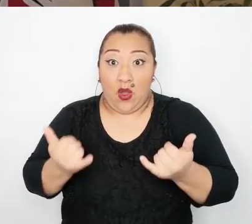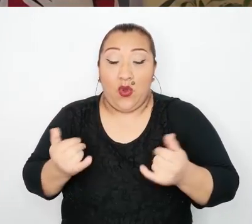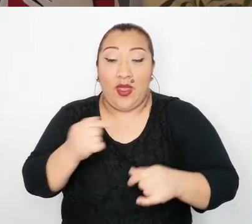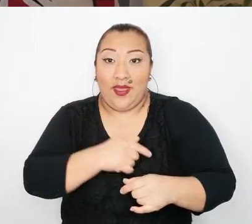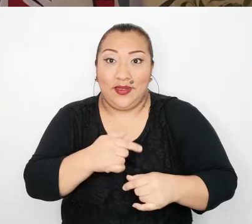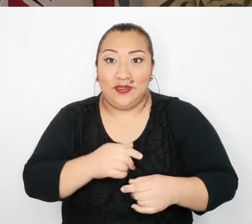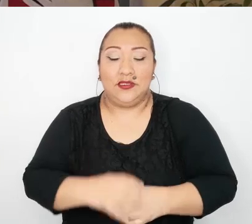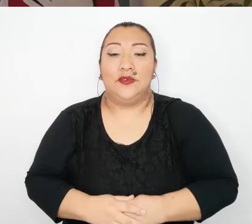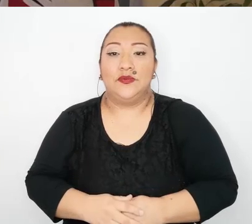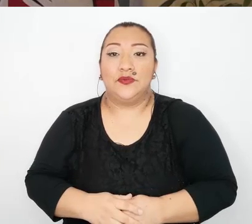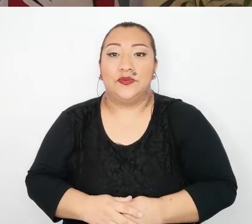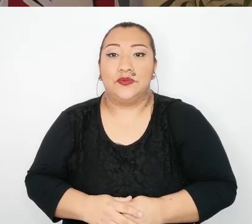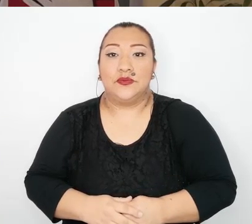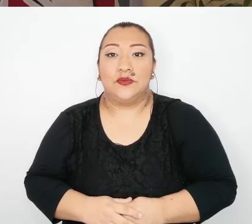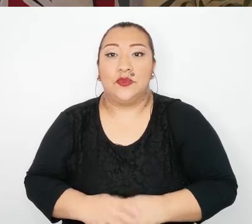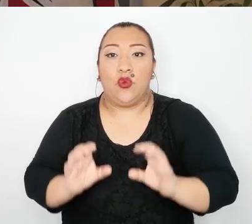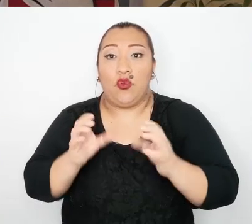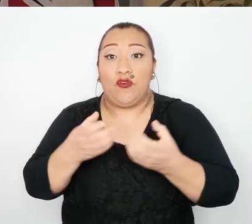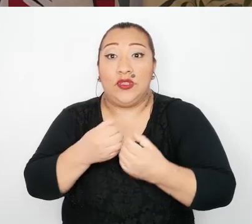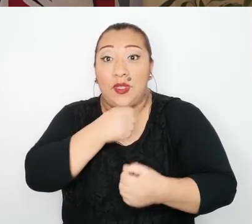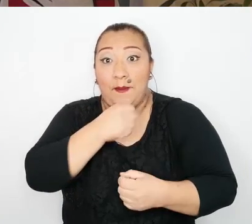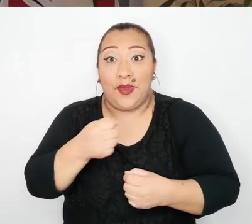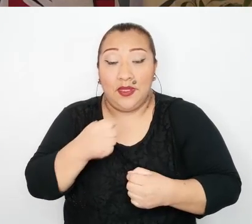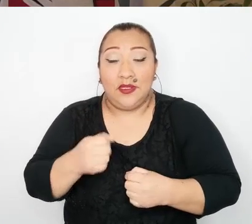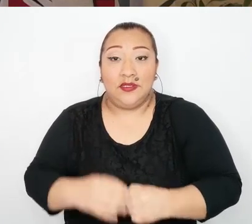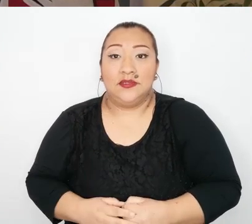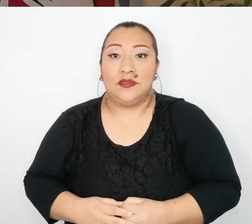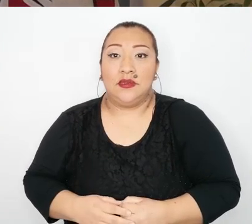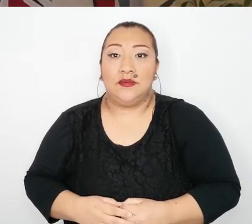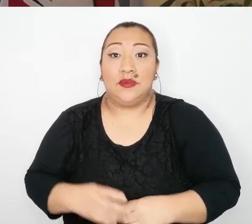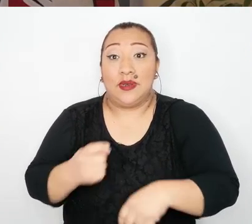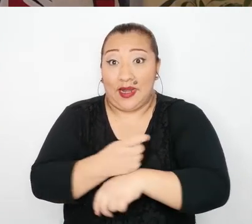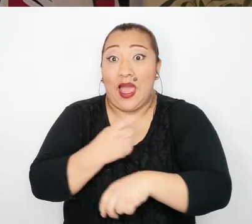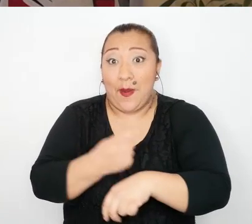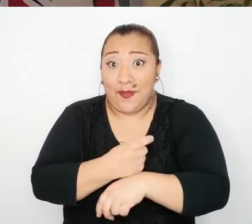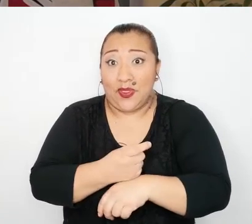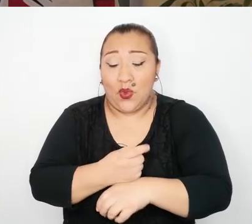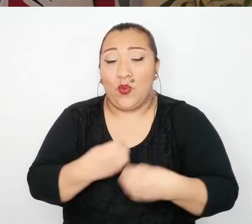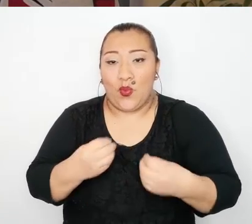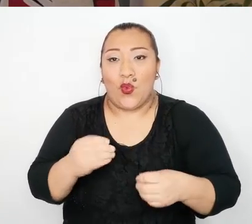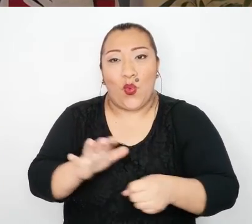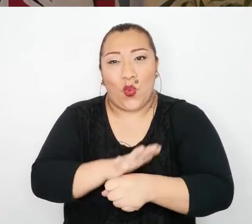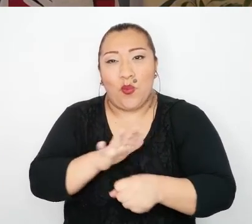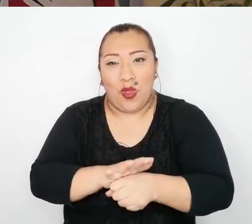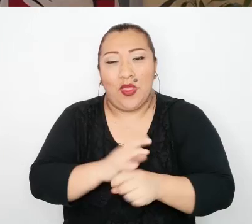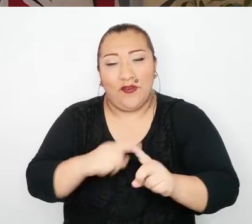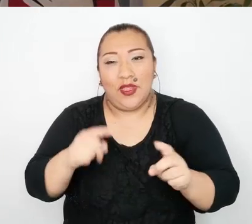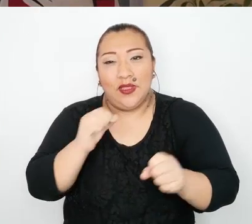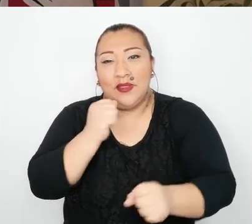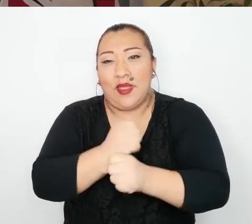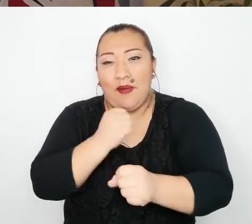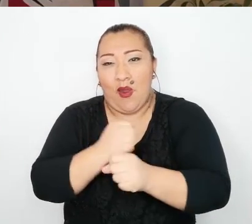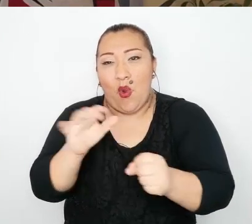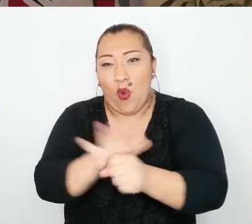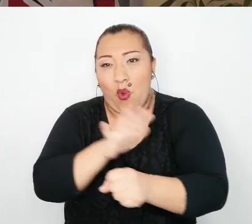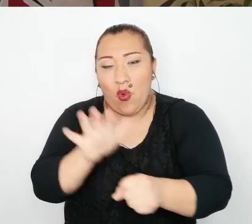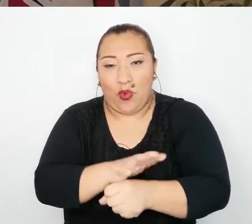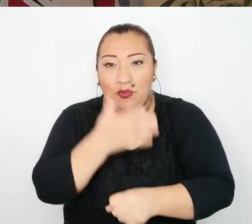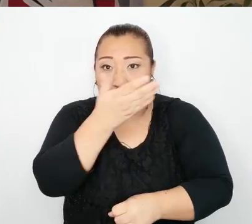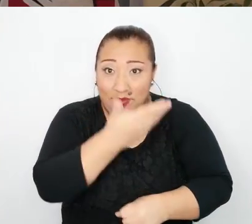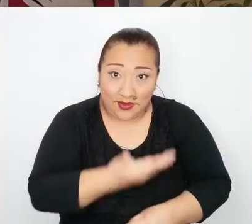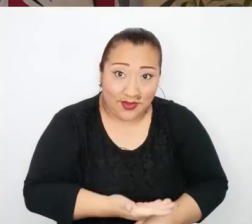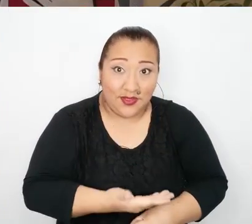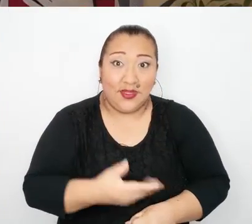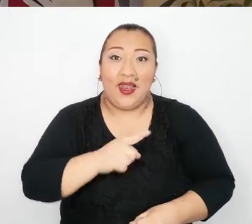ministerial. Esta será una conferencia en realidad bastante breve por múltiples actividades que hay